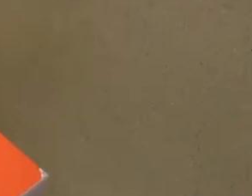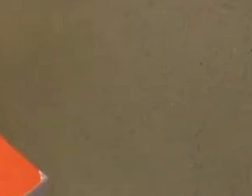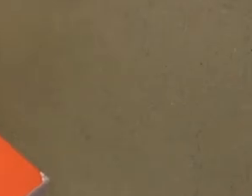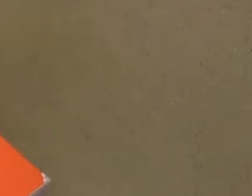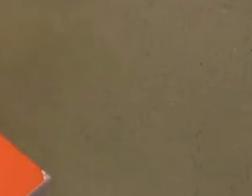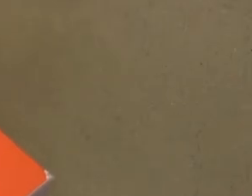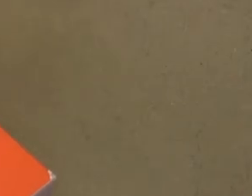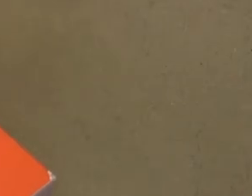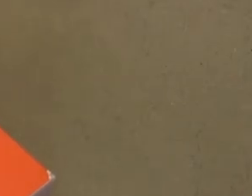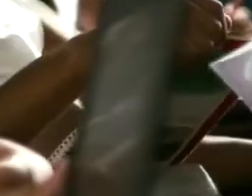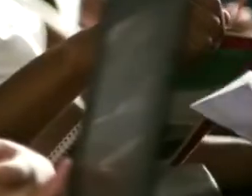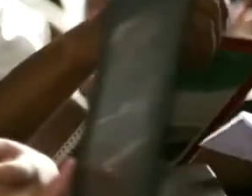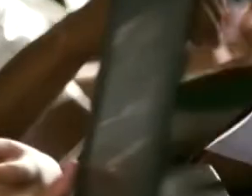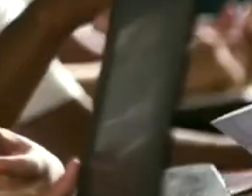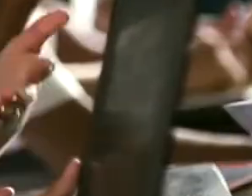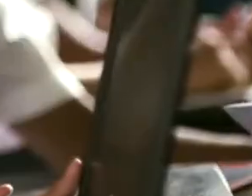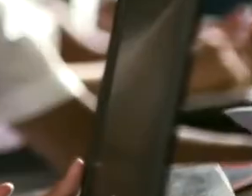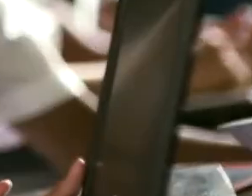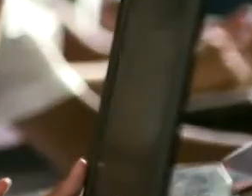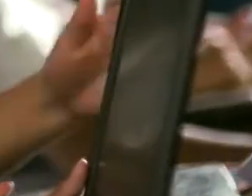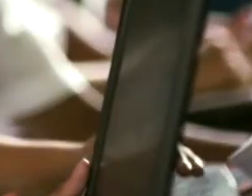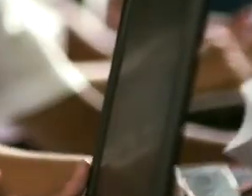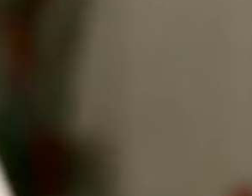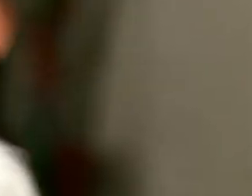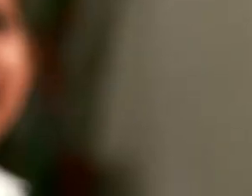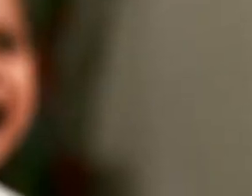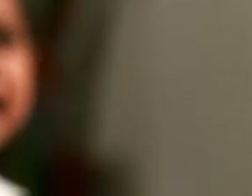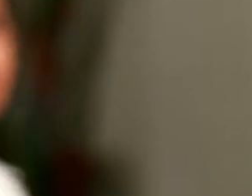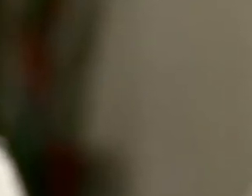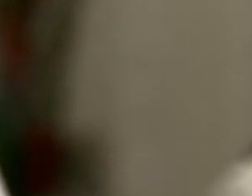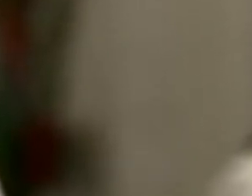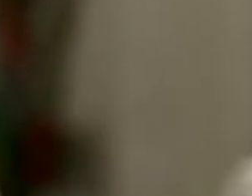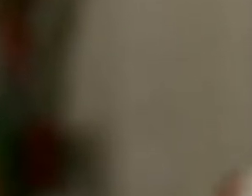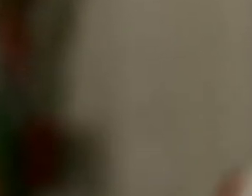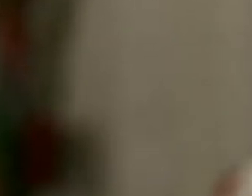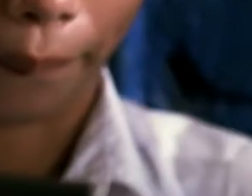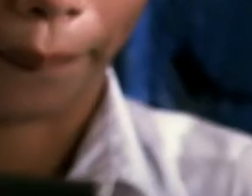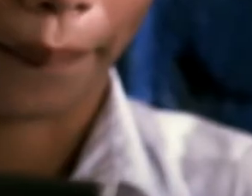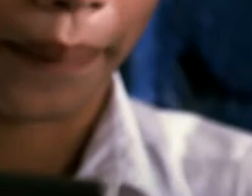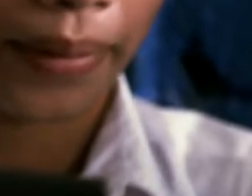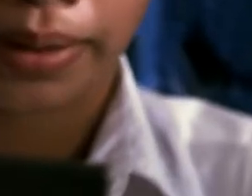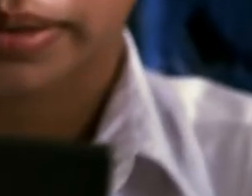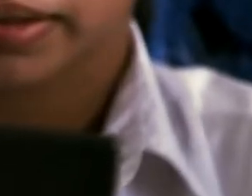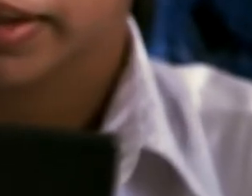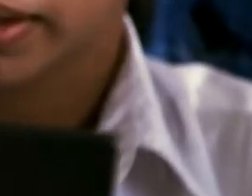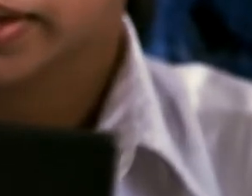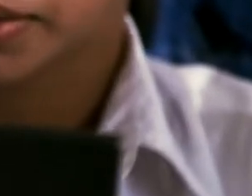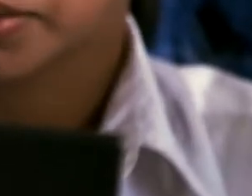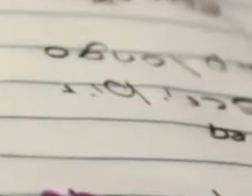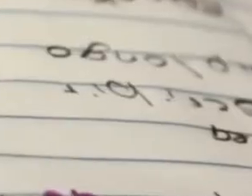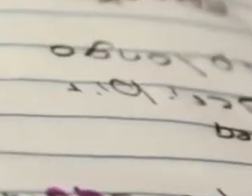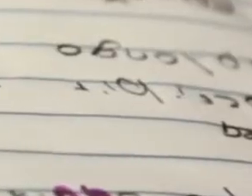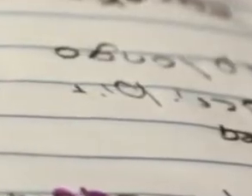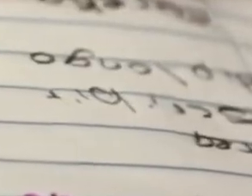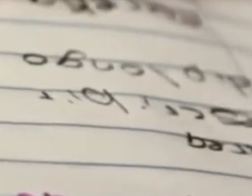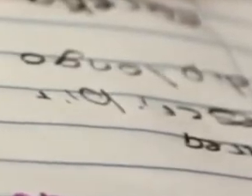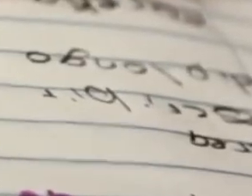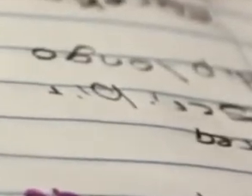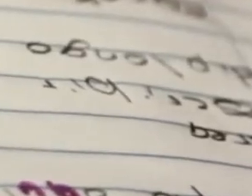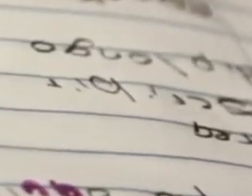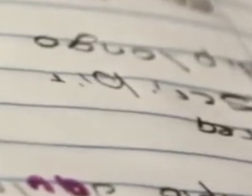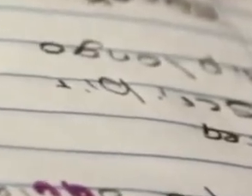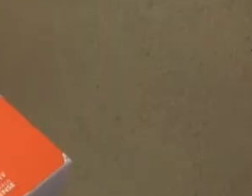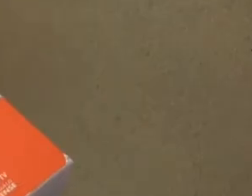todo con paciencia. Además, resaltó que los niños y niñas de las comunidades rurales tengan mejoras y avances en